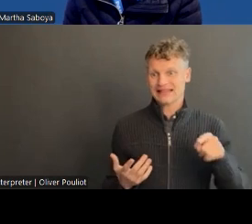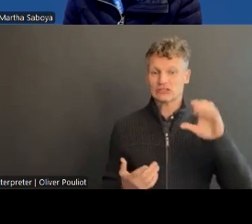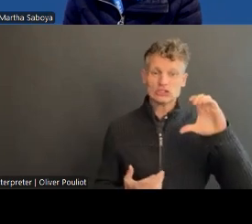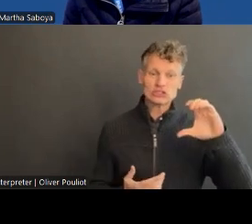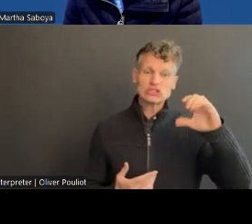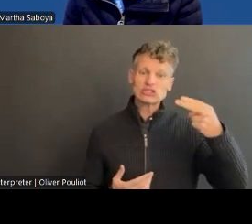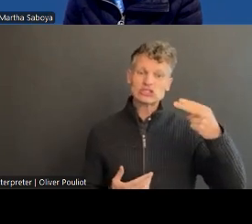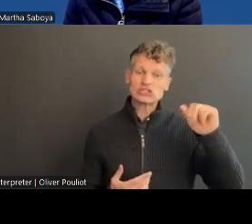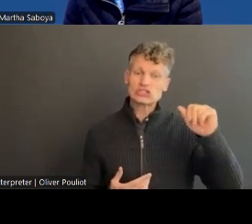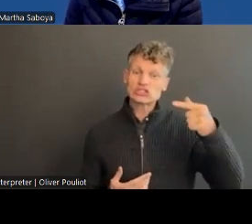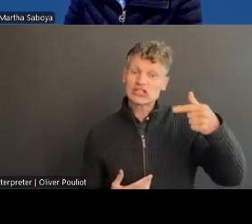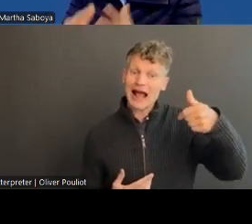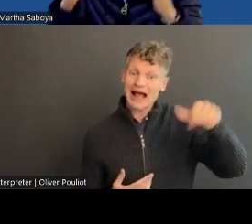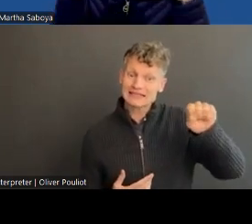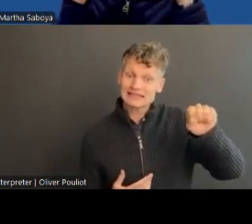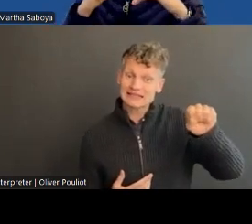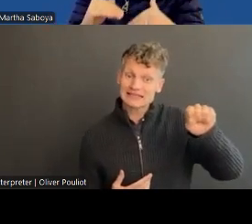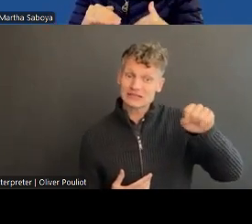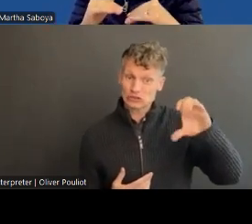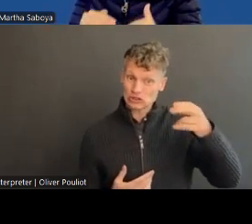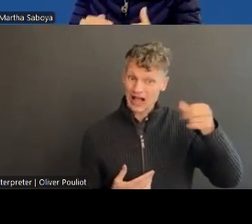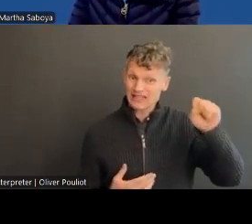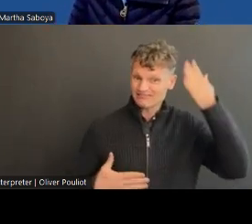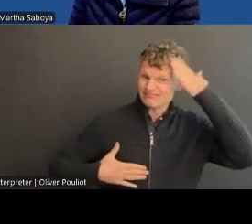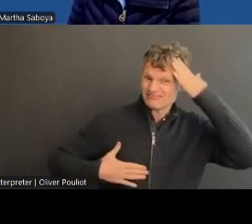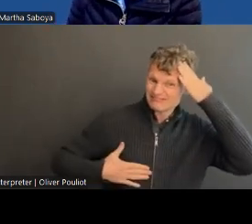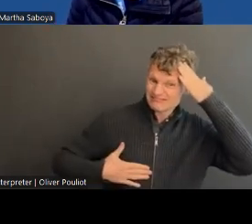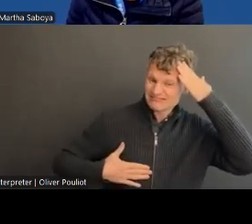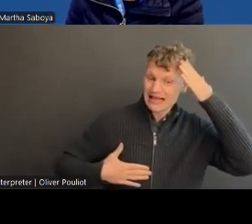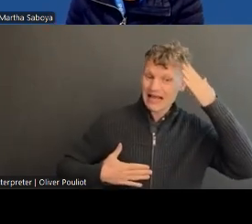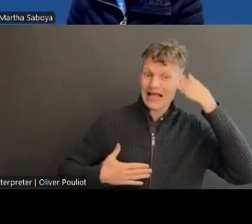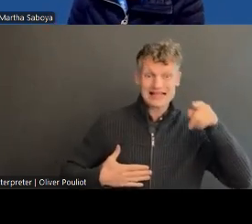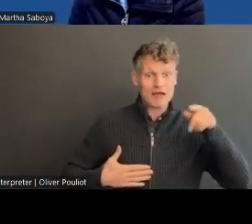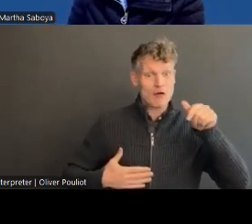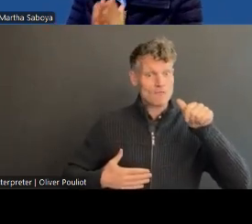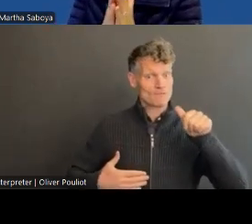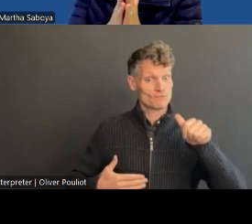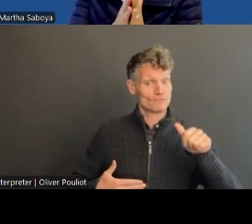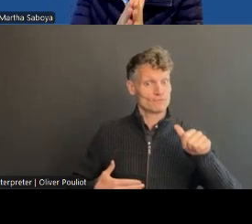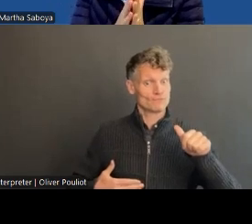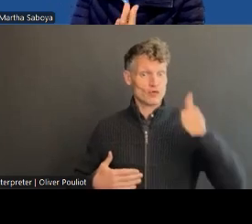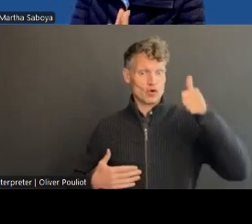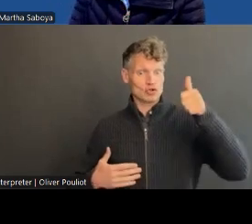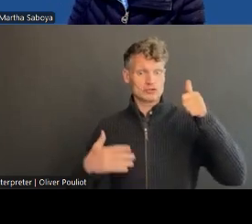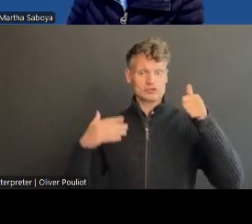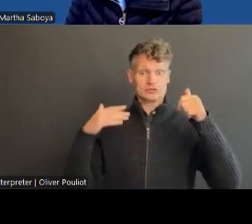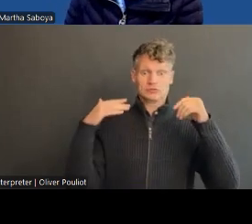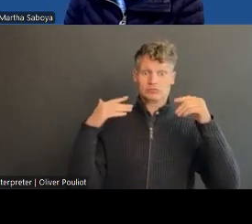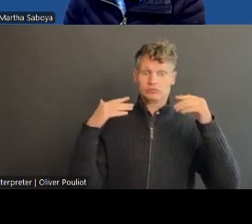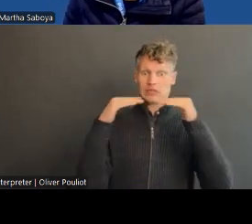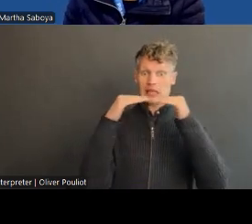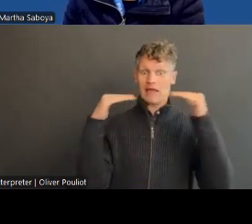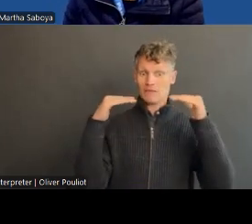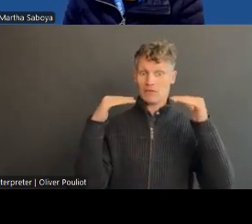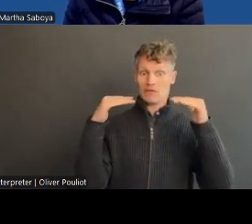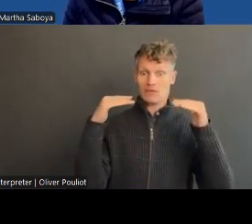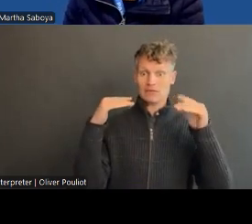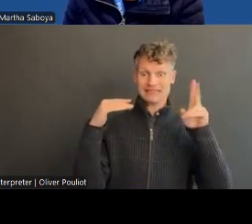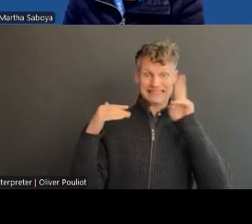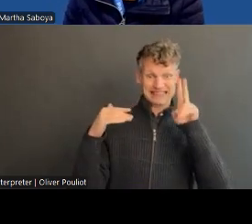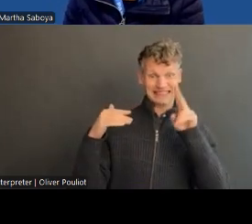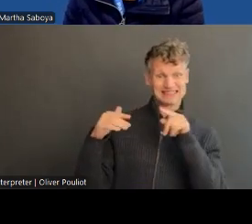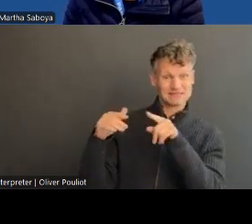con Chagas. Chagas para poder ver en dónde tenemos Chagas primero a nivel nacional